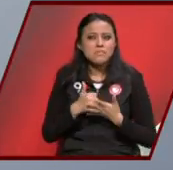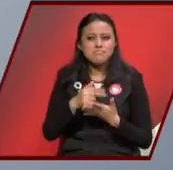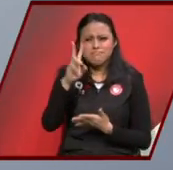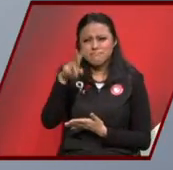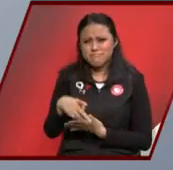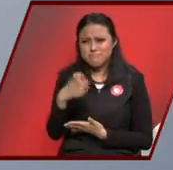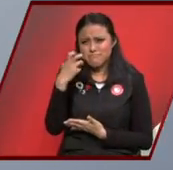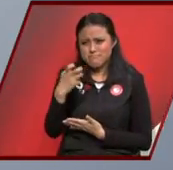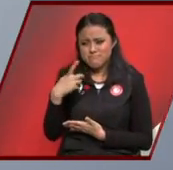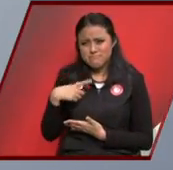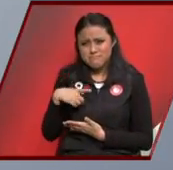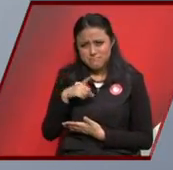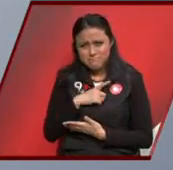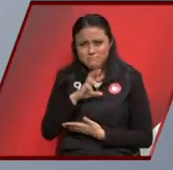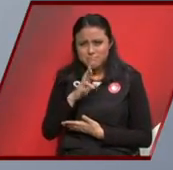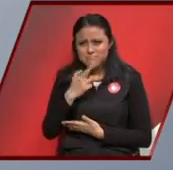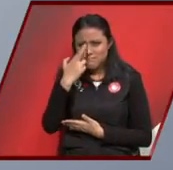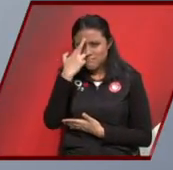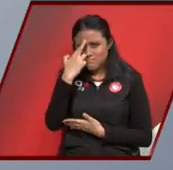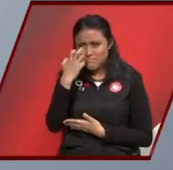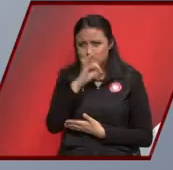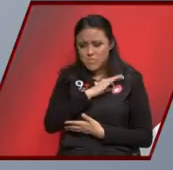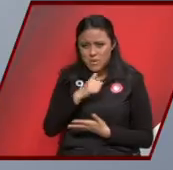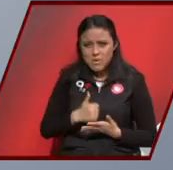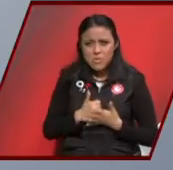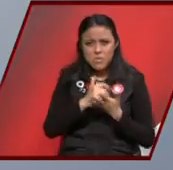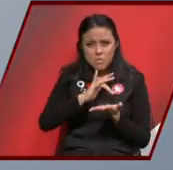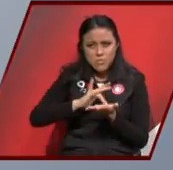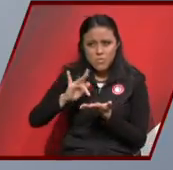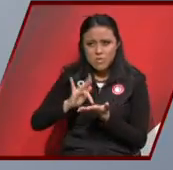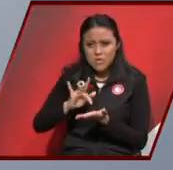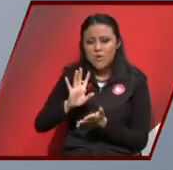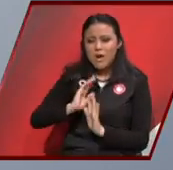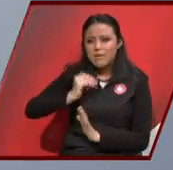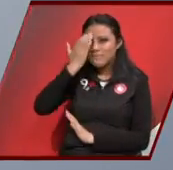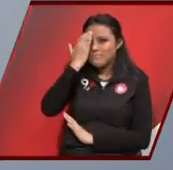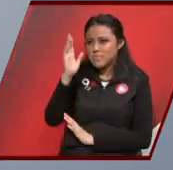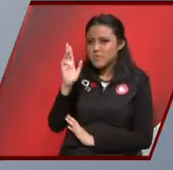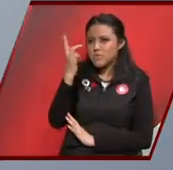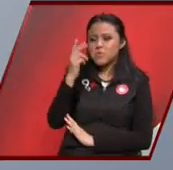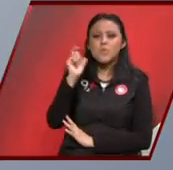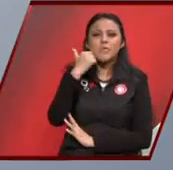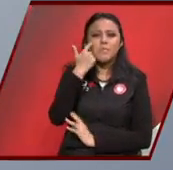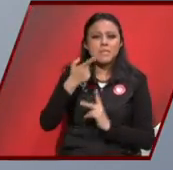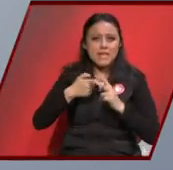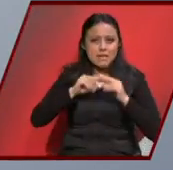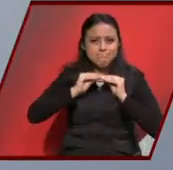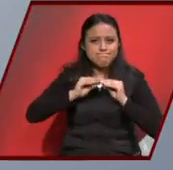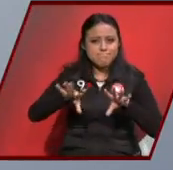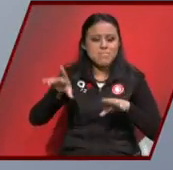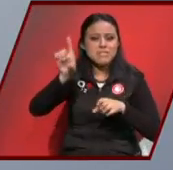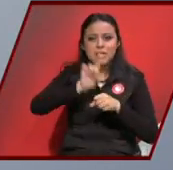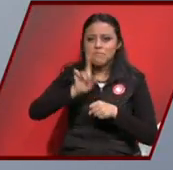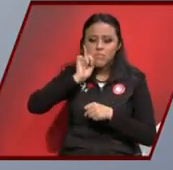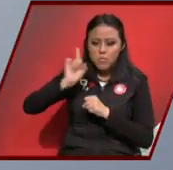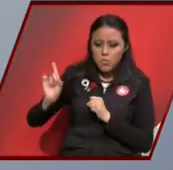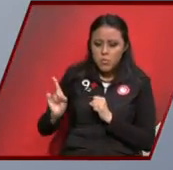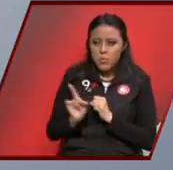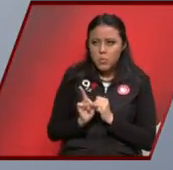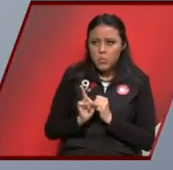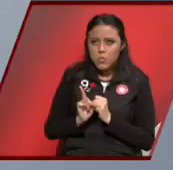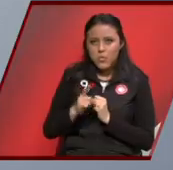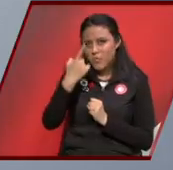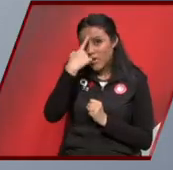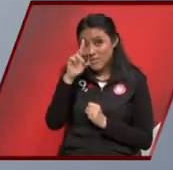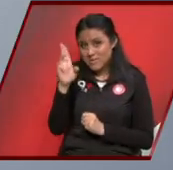contundente y si no lo tomamos, no vamos a sacar adelante esta ciudad. Yo he ido a las universidades, desde que empezó mi campaña estoy todo el tiempo en las universidades.